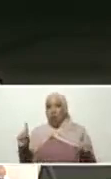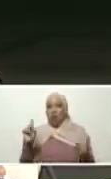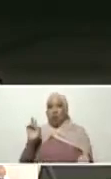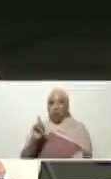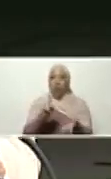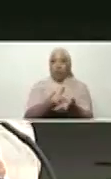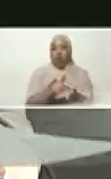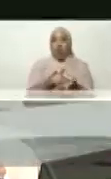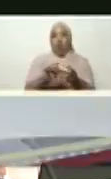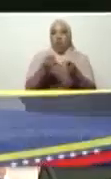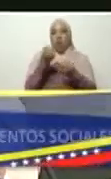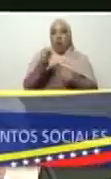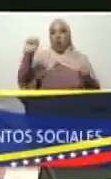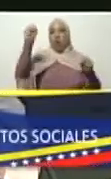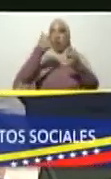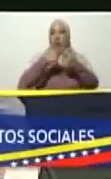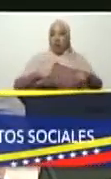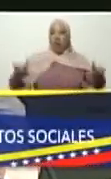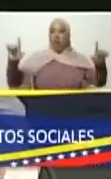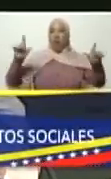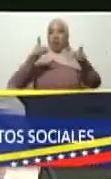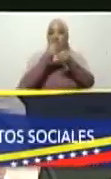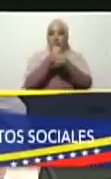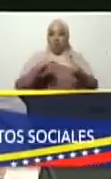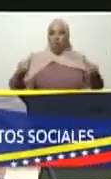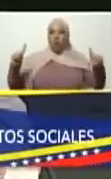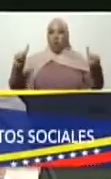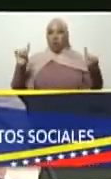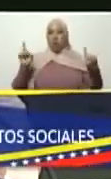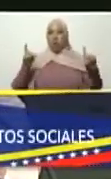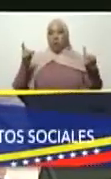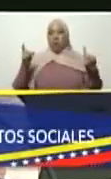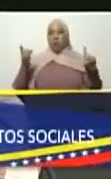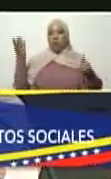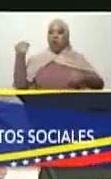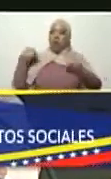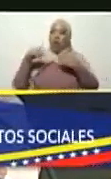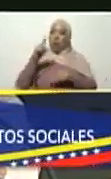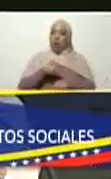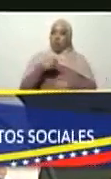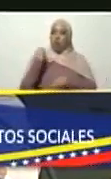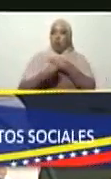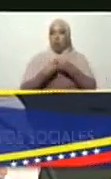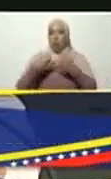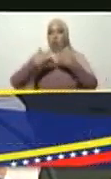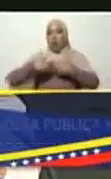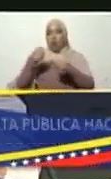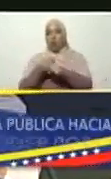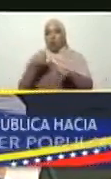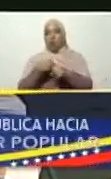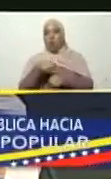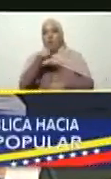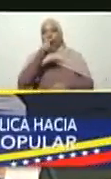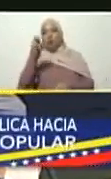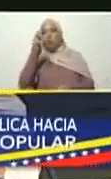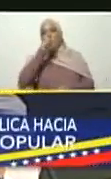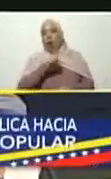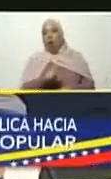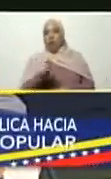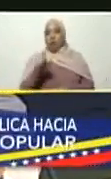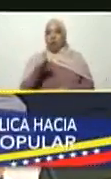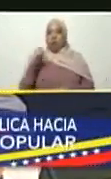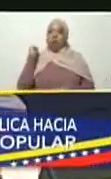modelo de sociedad liberal, la democracia liberal, generando, además, generado hace más de 200 años como la